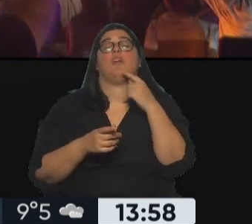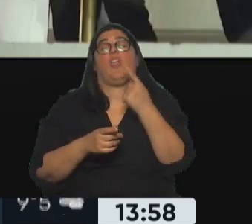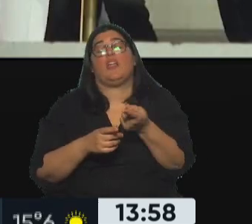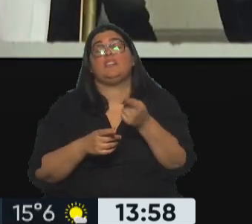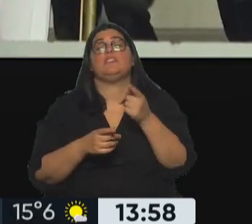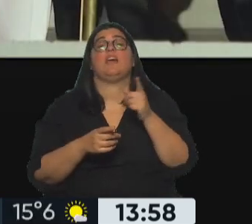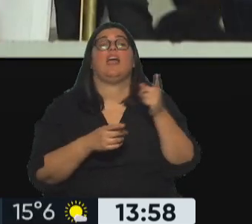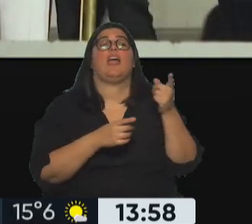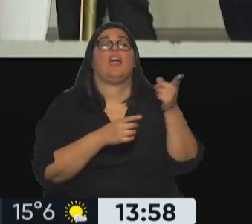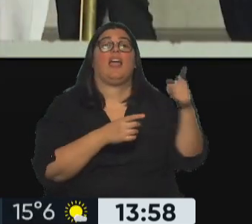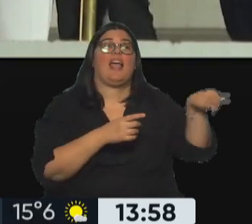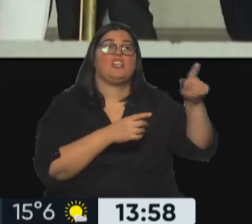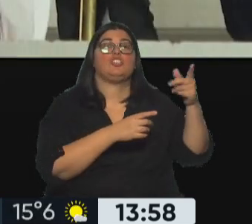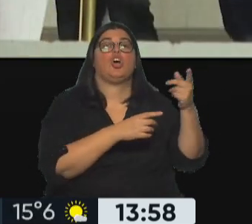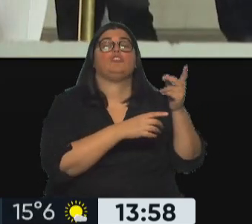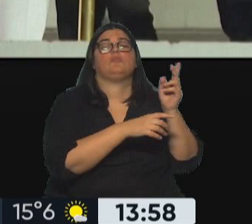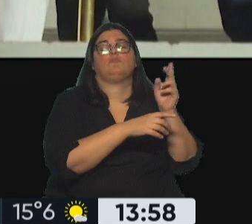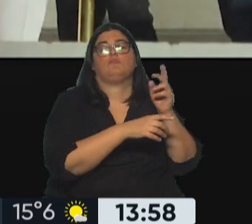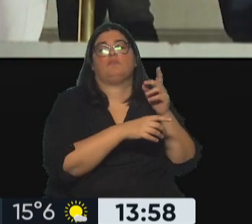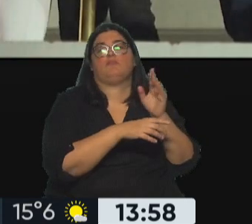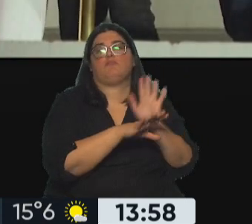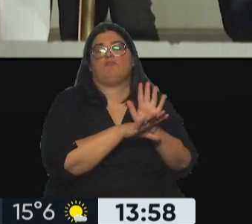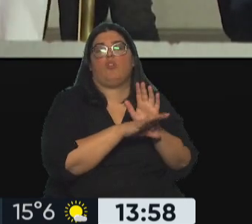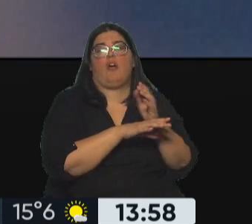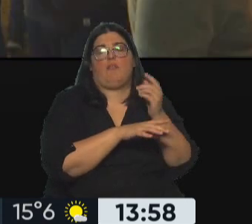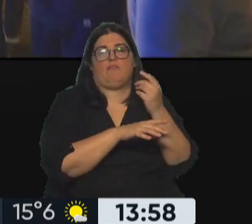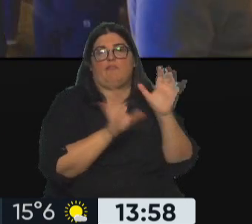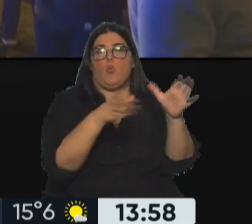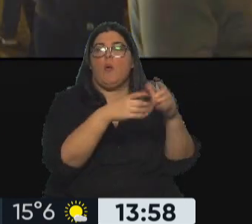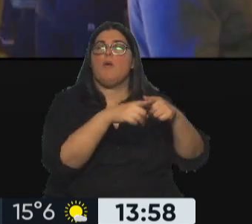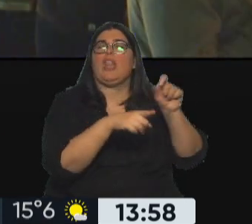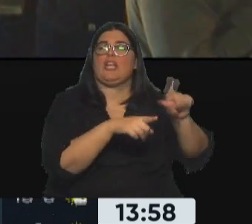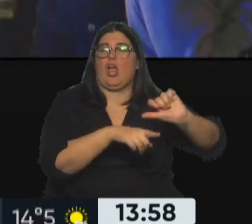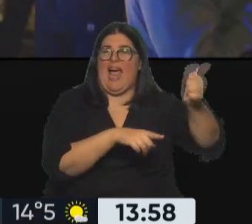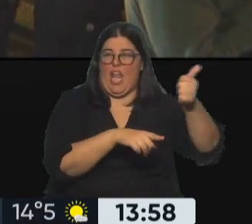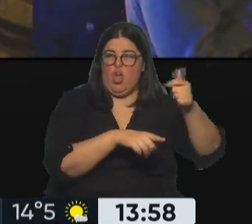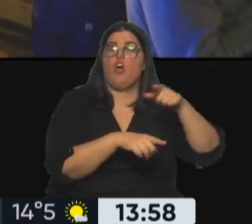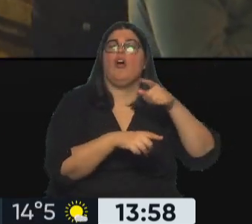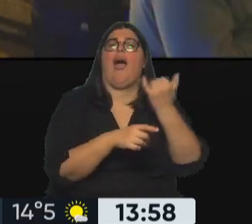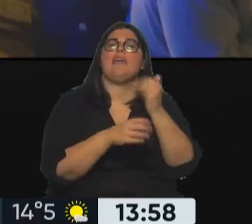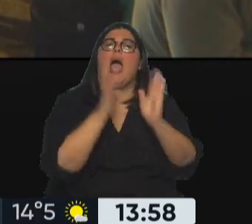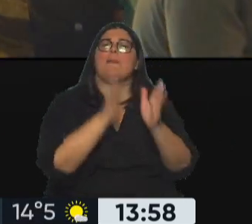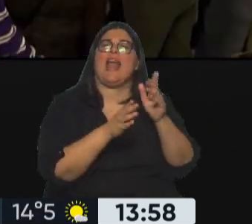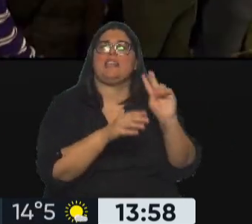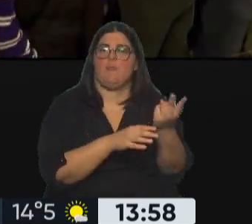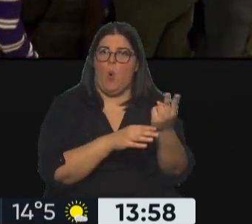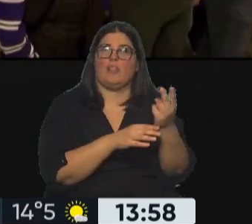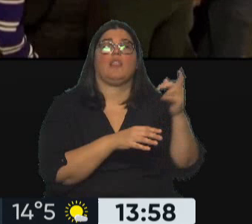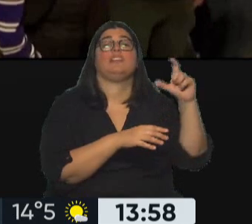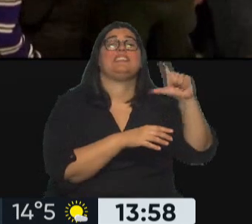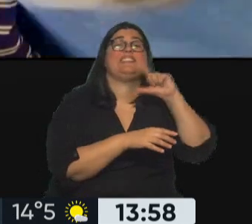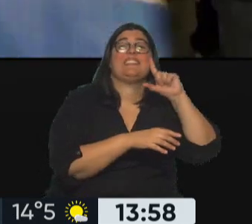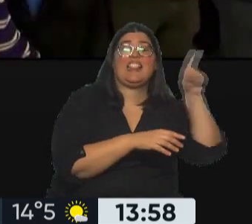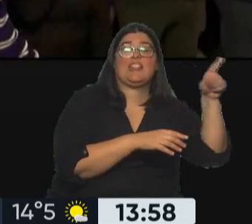electo, Bernardo Arévalo, por amenazas de muerte, y la verdad es que la judicialización de las elecciones, sobre todo